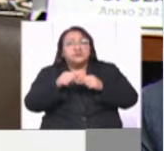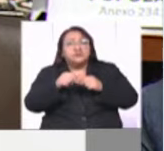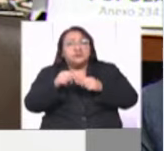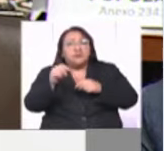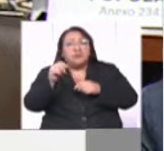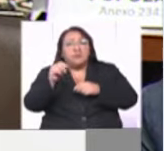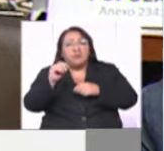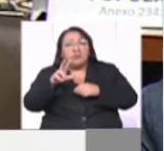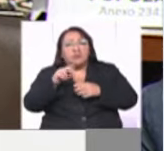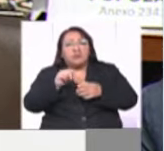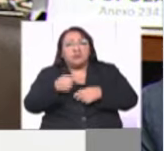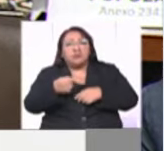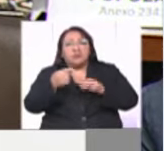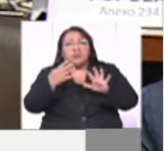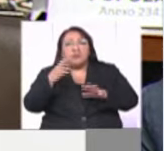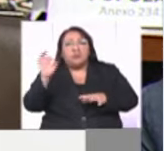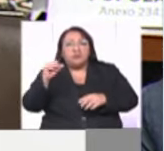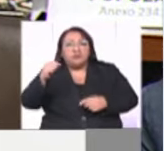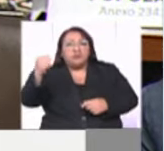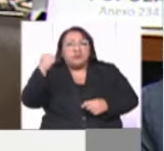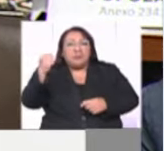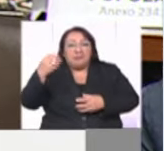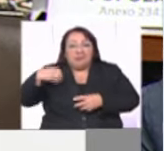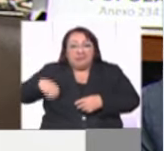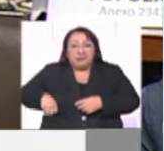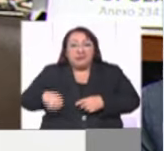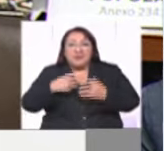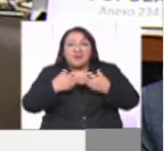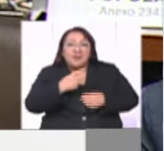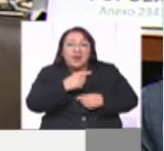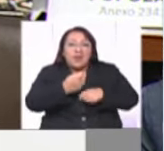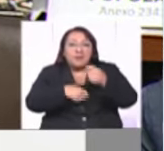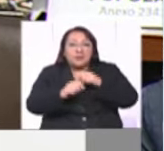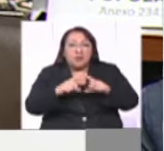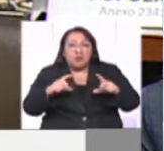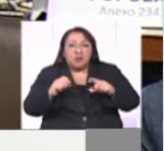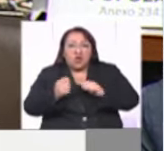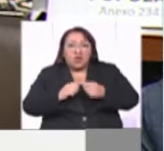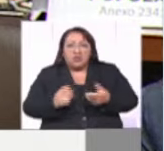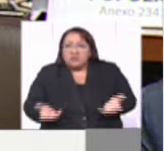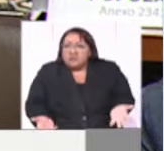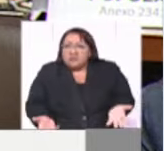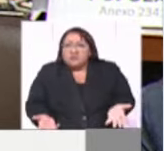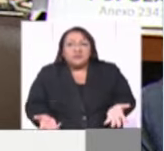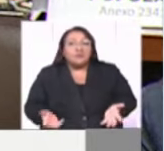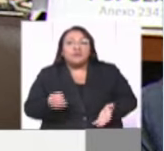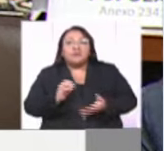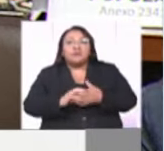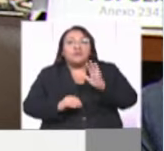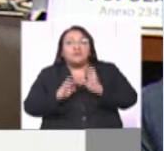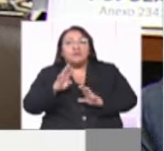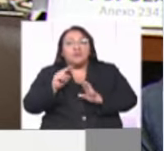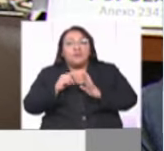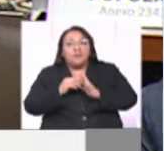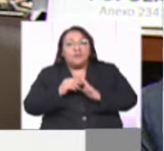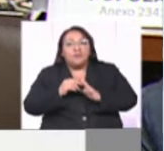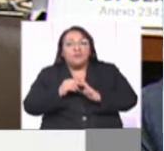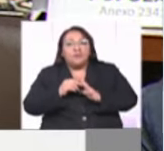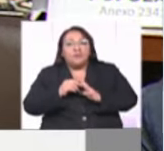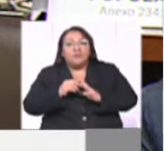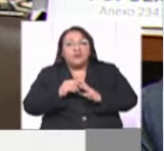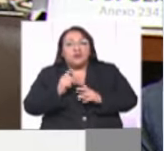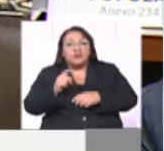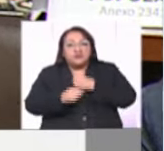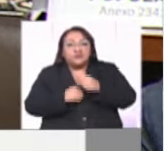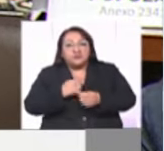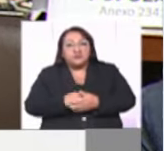tasa de 3,9% de ganancias y de ingresos por cada venta de boletos? Más de 12 millones de soles anuales.